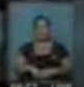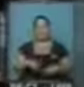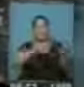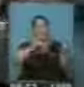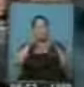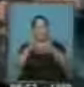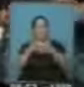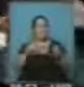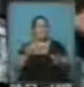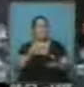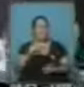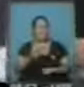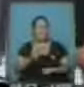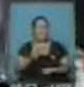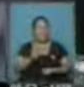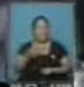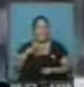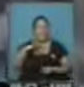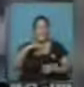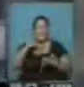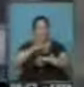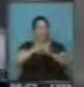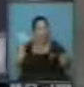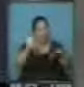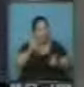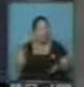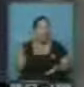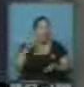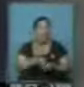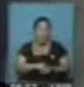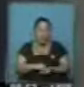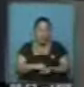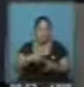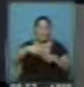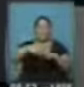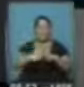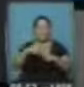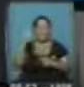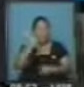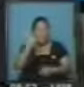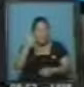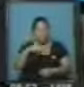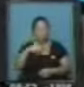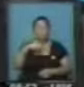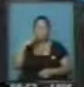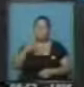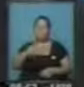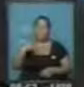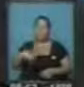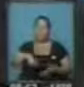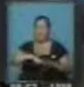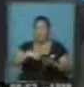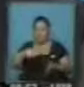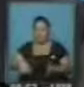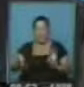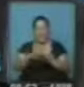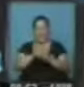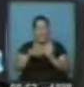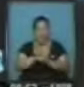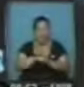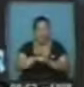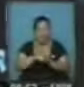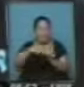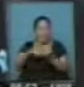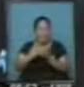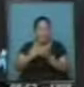que no se ha terminado. Si bien no está en la tapa de todos los diarios, nuevamente los talleres clandestinos son una realidad en la ciudad de Buenos Aires. Legisladores